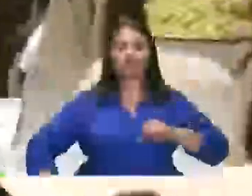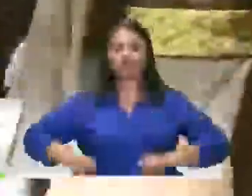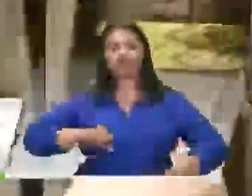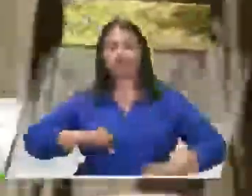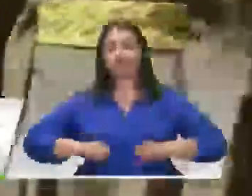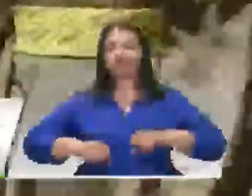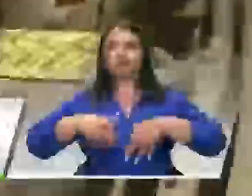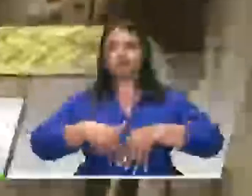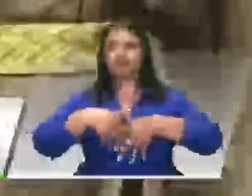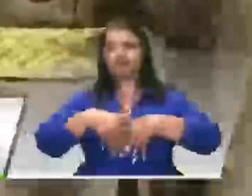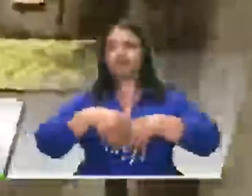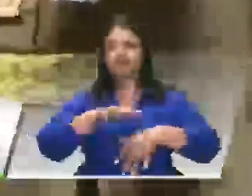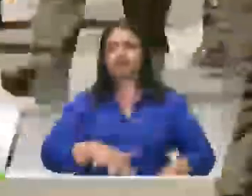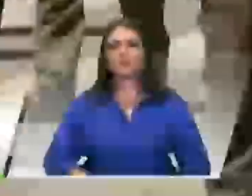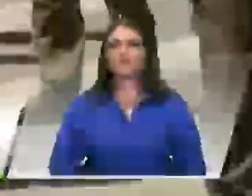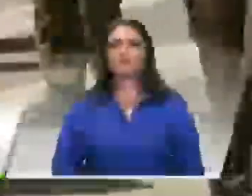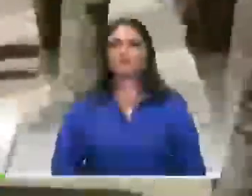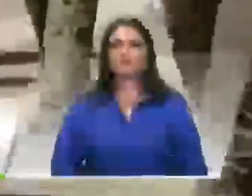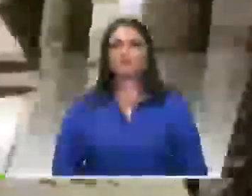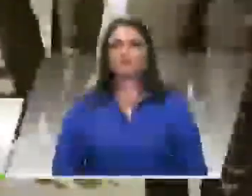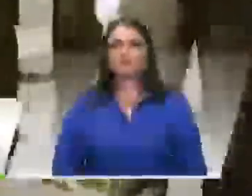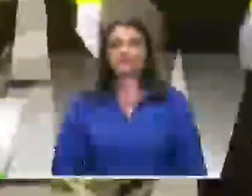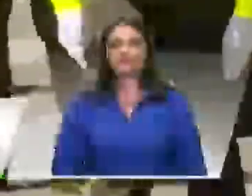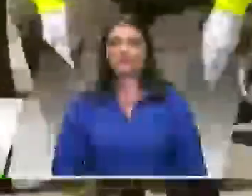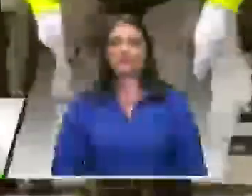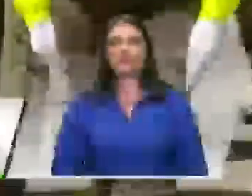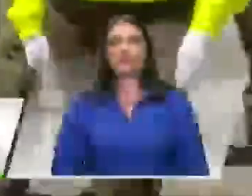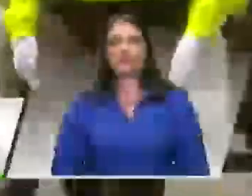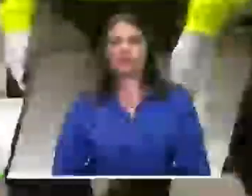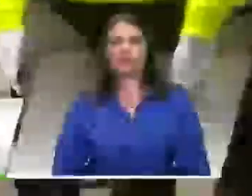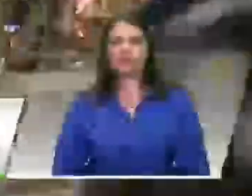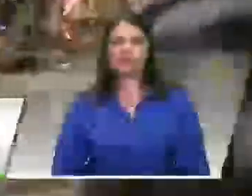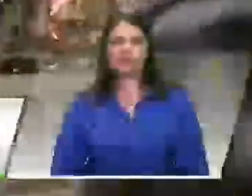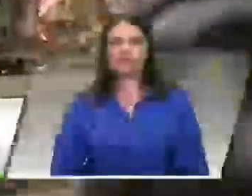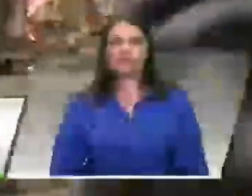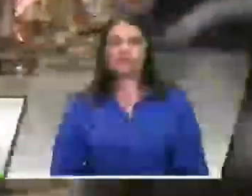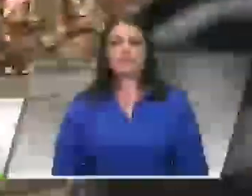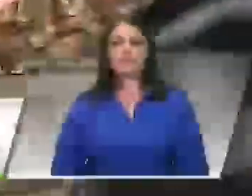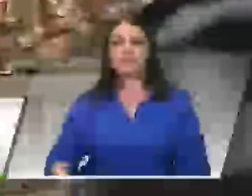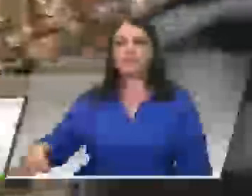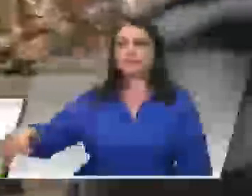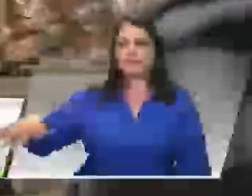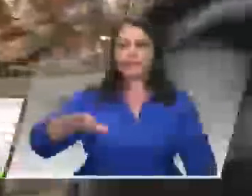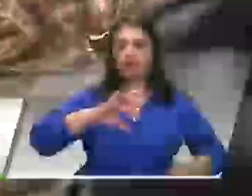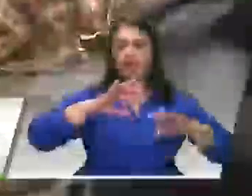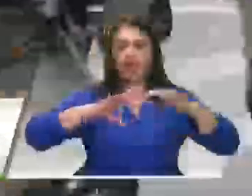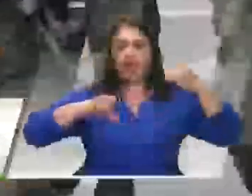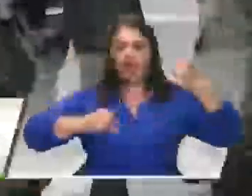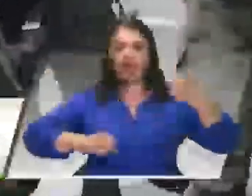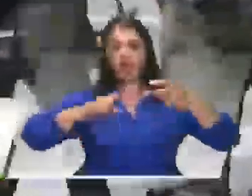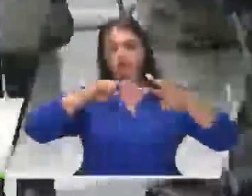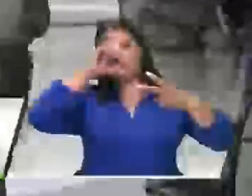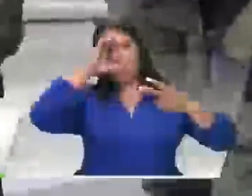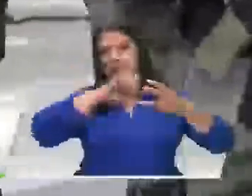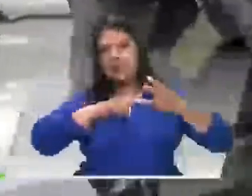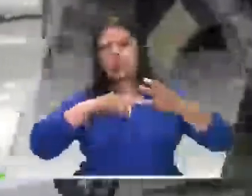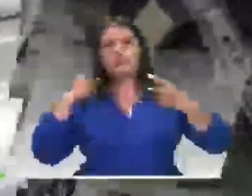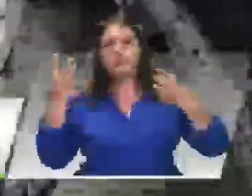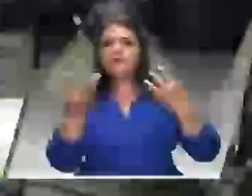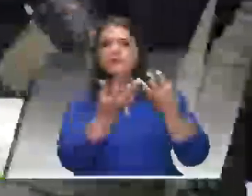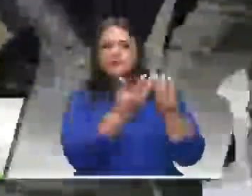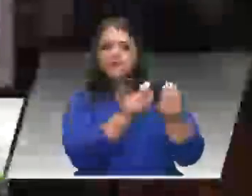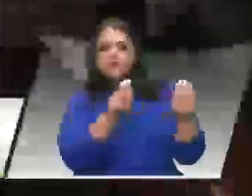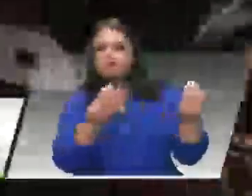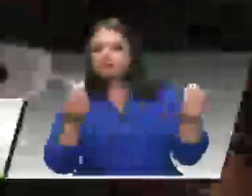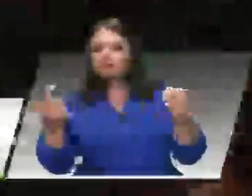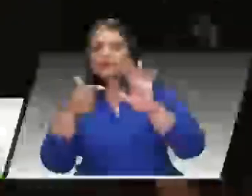años de independencia de Colombia. Representantes de la Fuerza Pública, el Ejército, la Policía y demás disciplinas de las Fuerzas